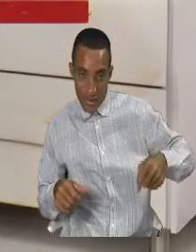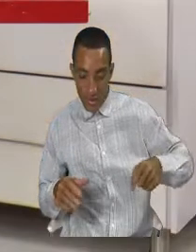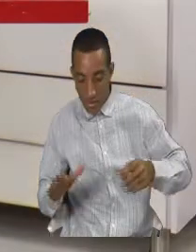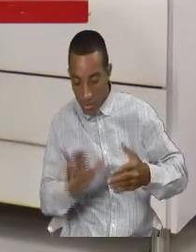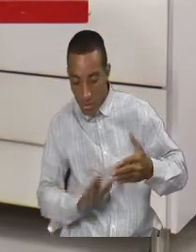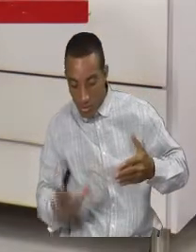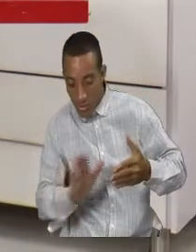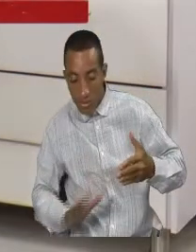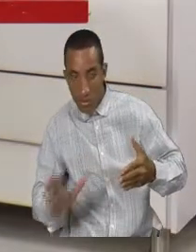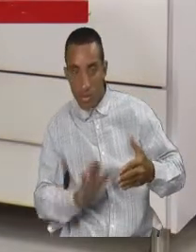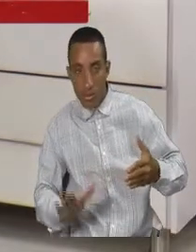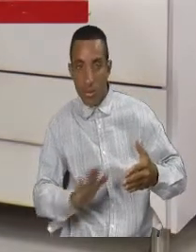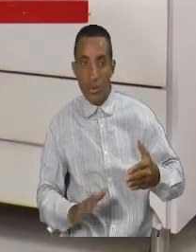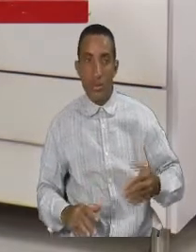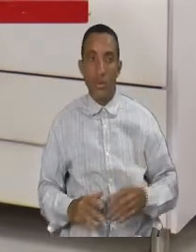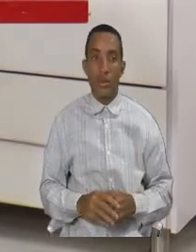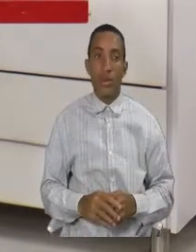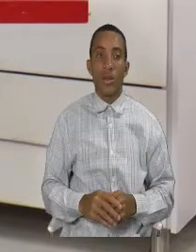Vamos a prenderle otra vez